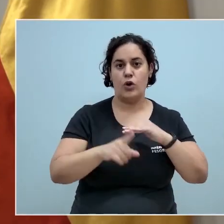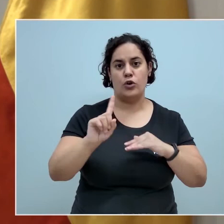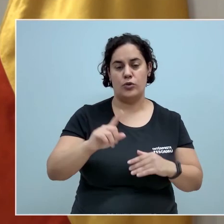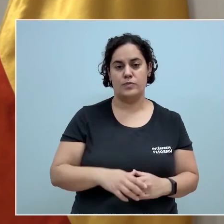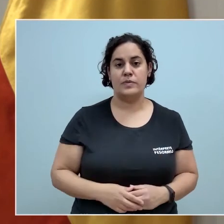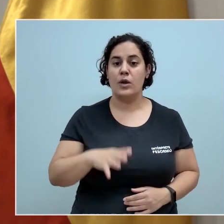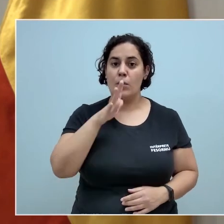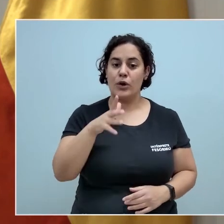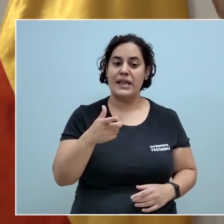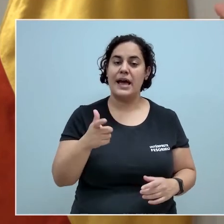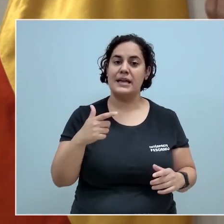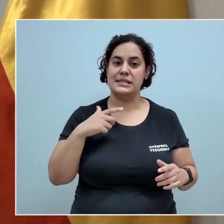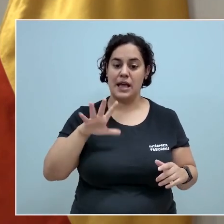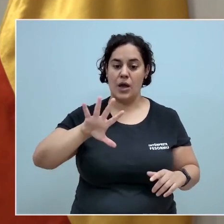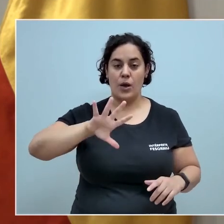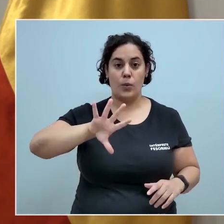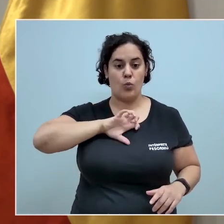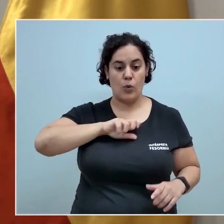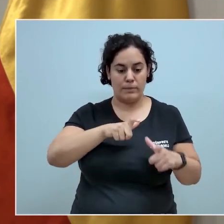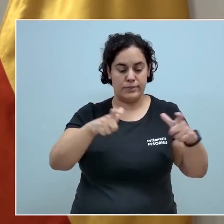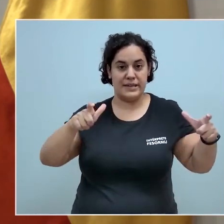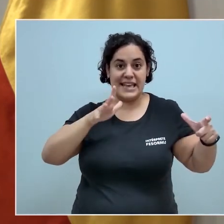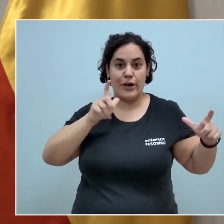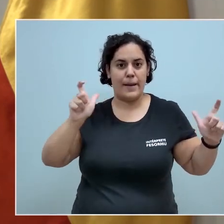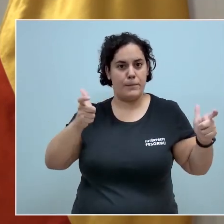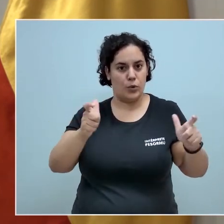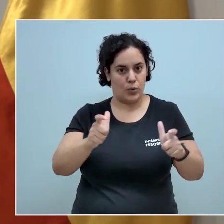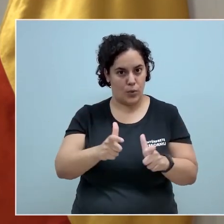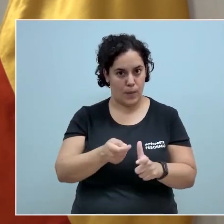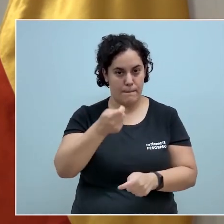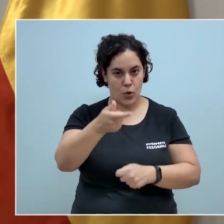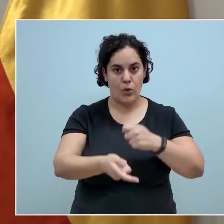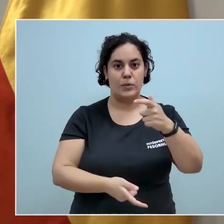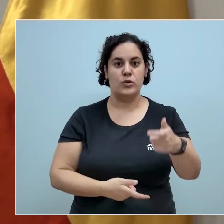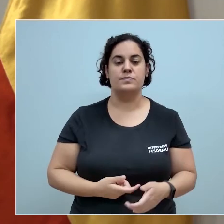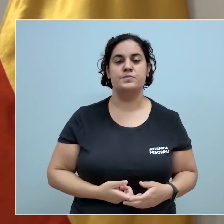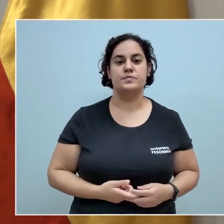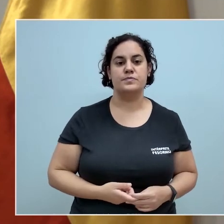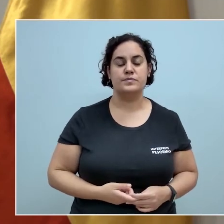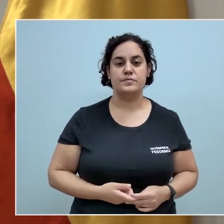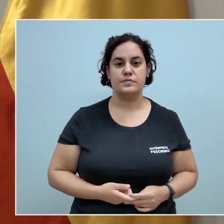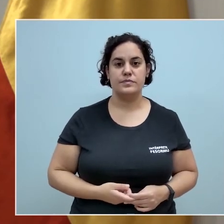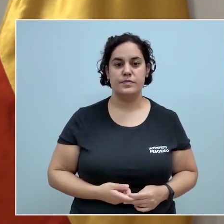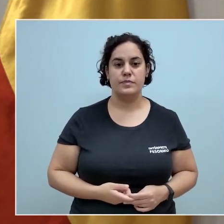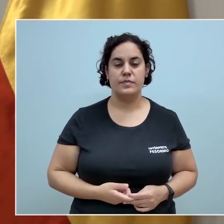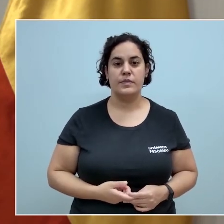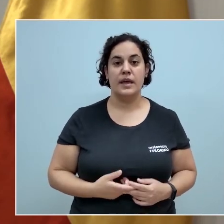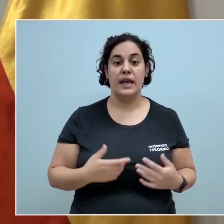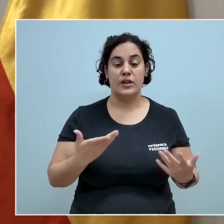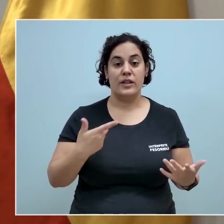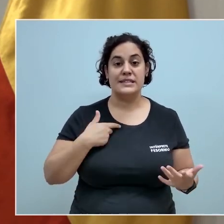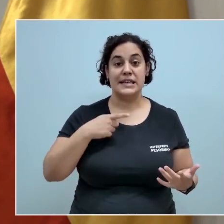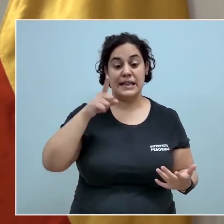fase ya descendente. Incluso teníamos más casos porque al detraer casos para englobarlos todos en el caso de Totana, pues